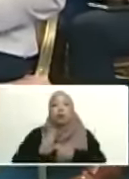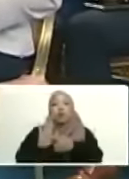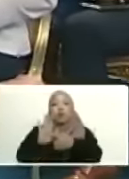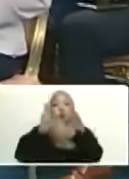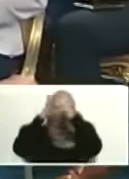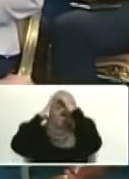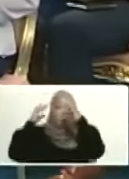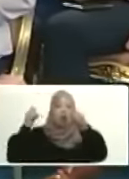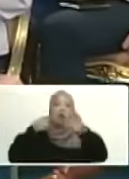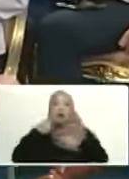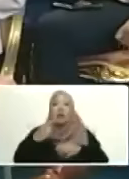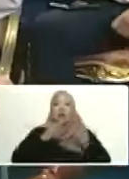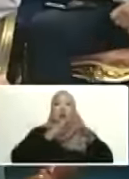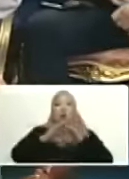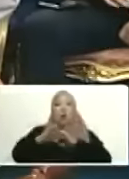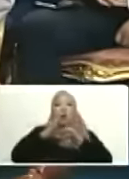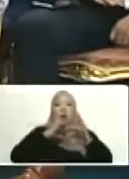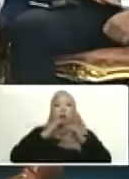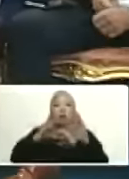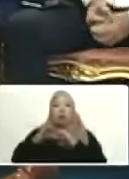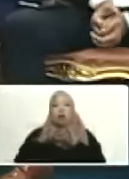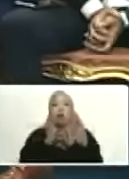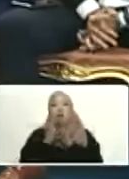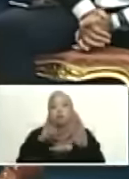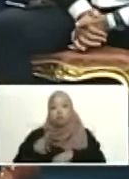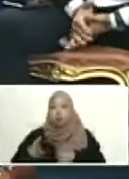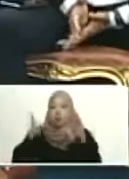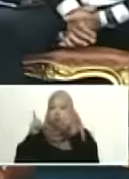Dice el comunicado, si me lo permiten,